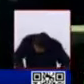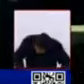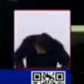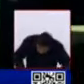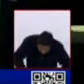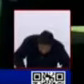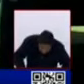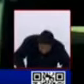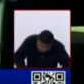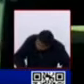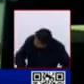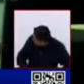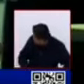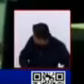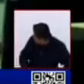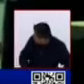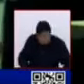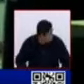rodillas.